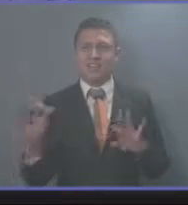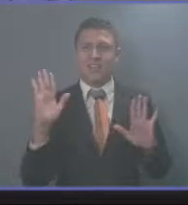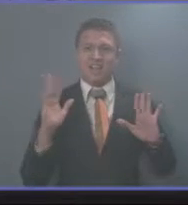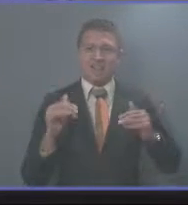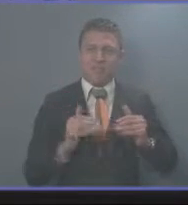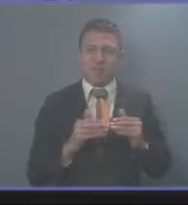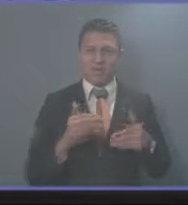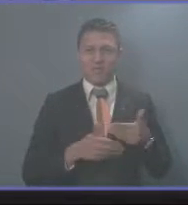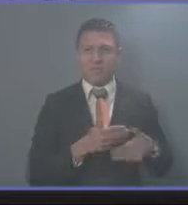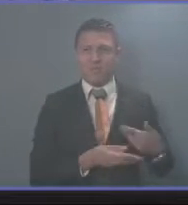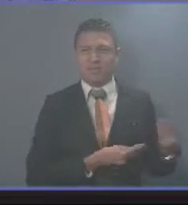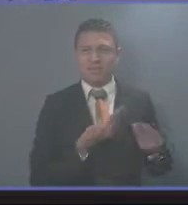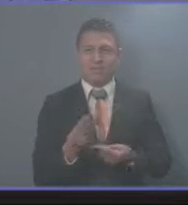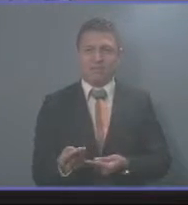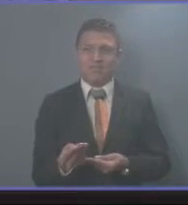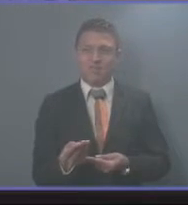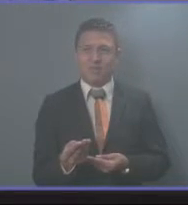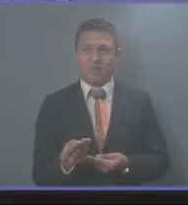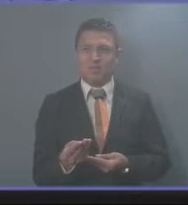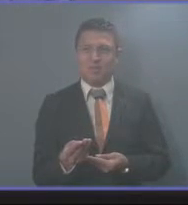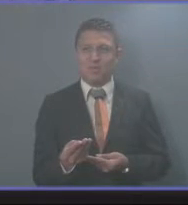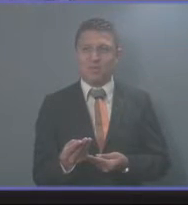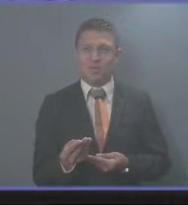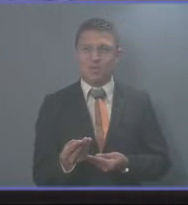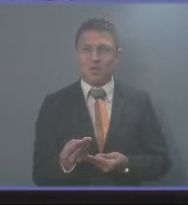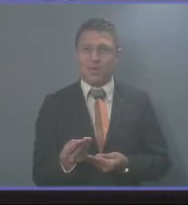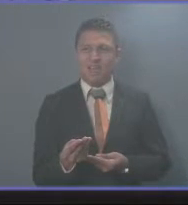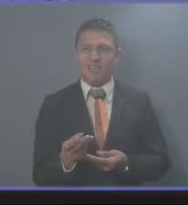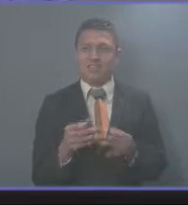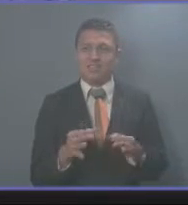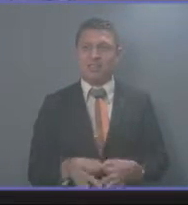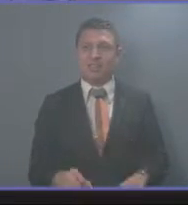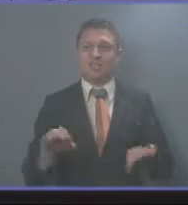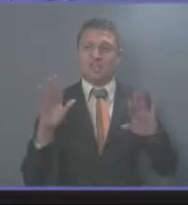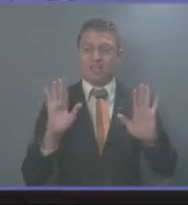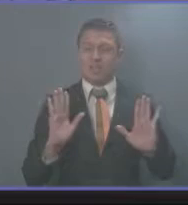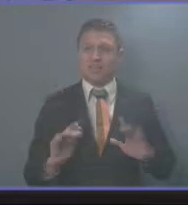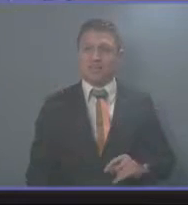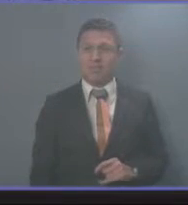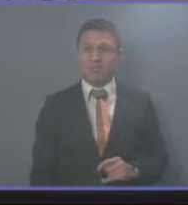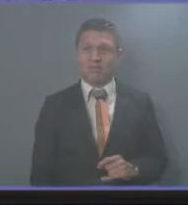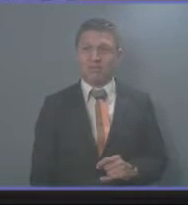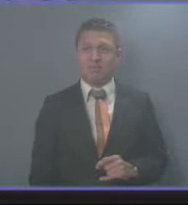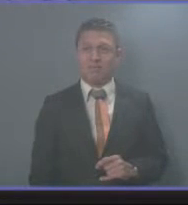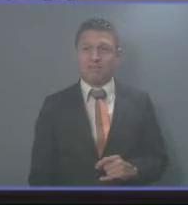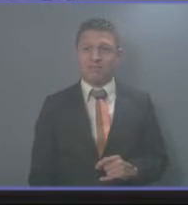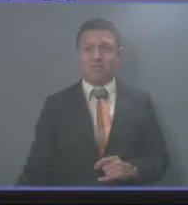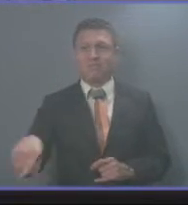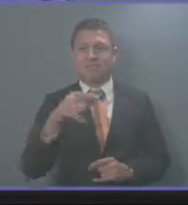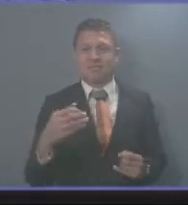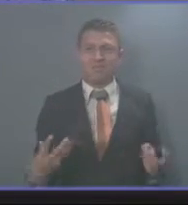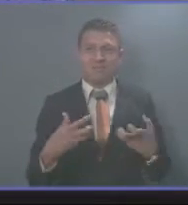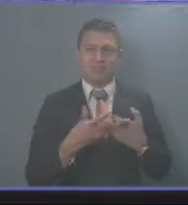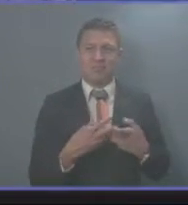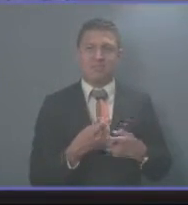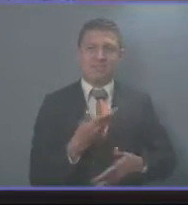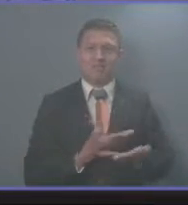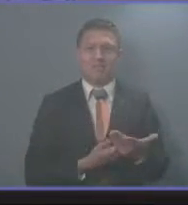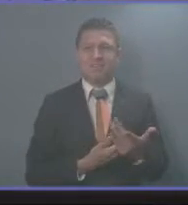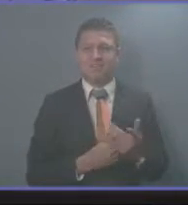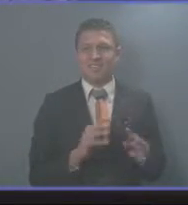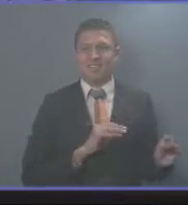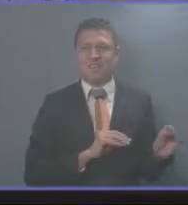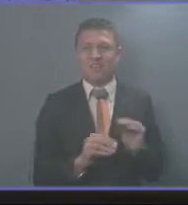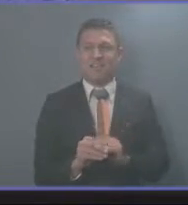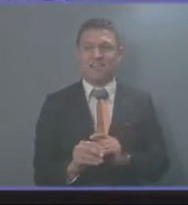1172-8-2019-1, que contiene solicitud de varios diputados. En el sentido, se recomienda el Ministro de Obras Públicas incorporar en el Presupuesto General de la Nación para el